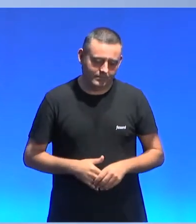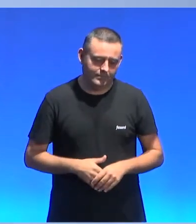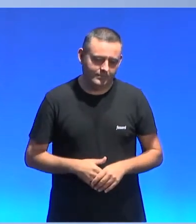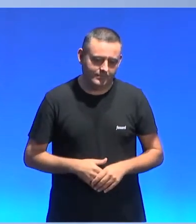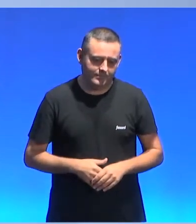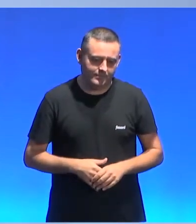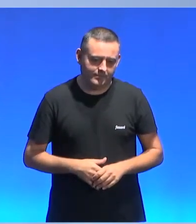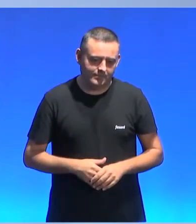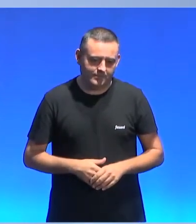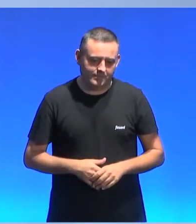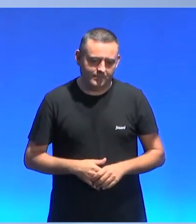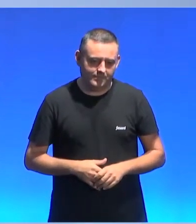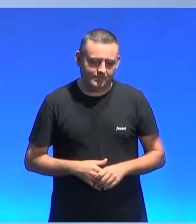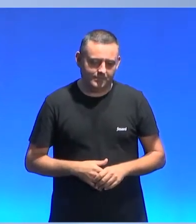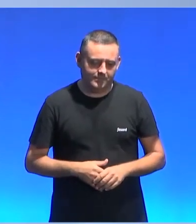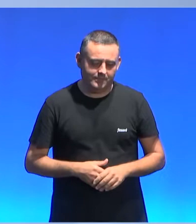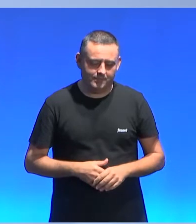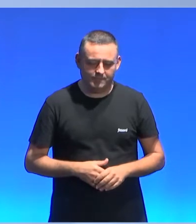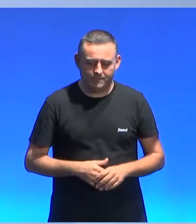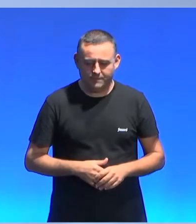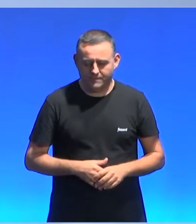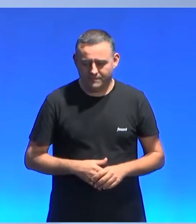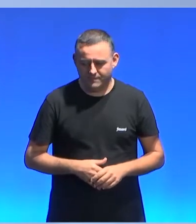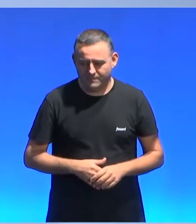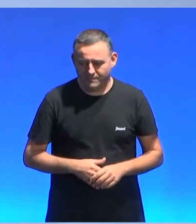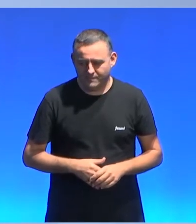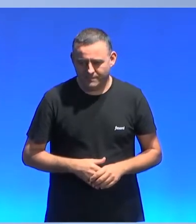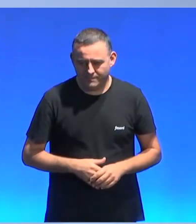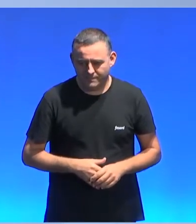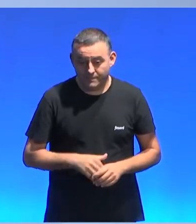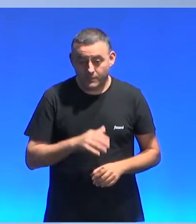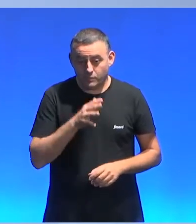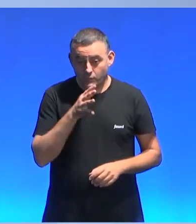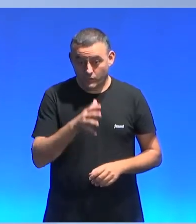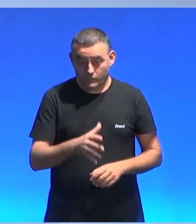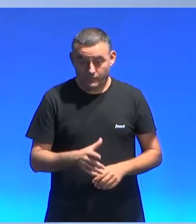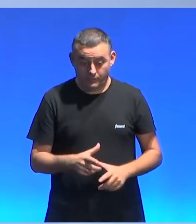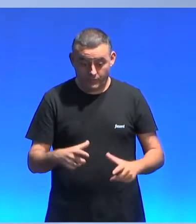Por esto, la idea de una ciudad jugable es una idea muy compleja